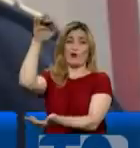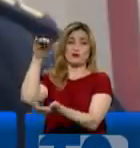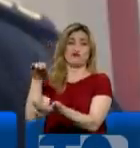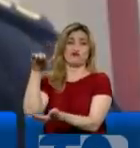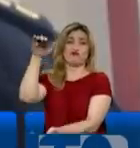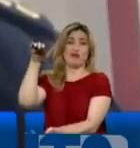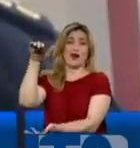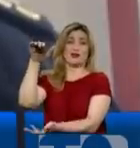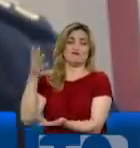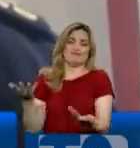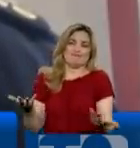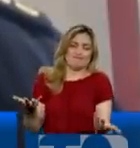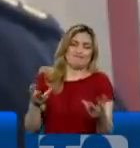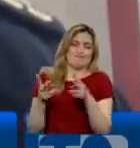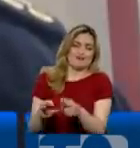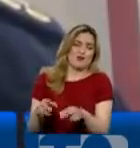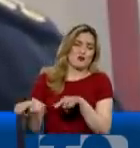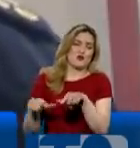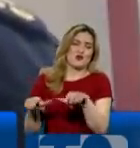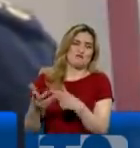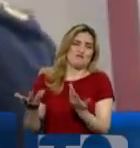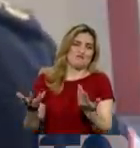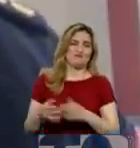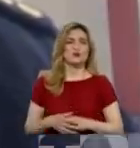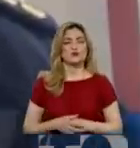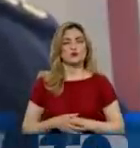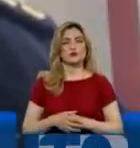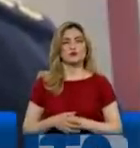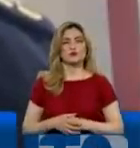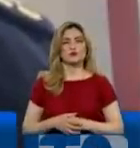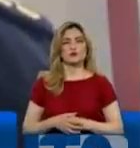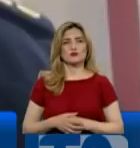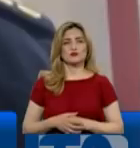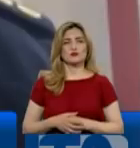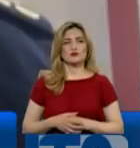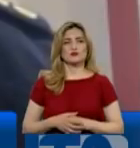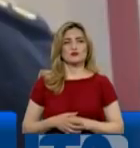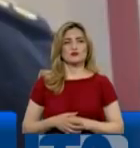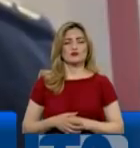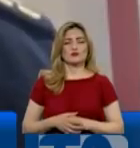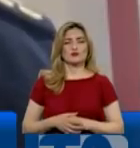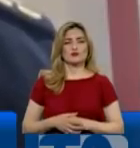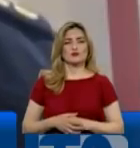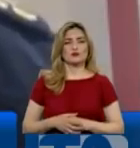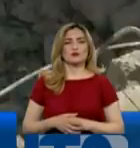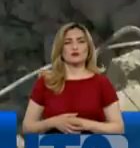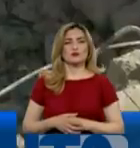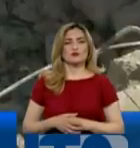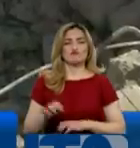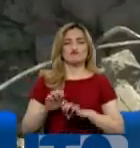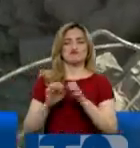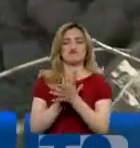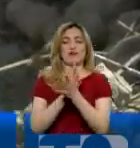muchos de ellos en el mismo sitio y muchos de ellos están haciéndolo con distribución a domicilio y que lamentablemente no han sido notificadas